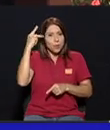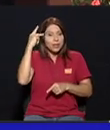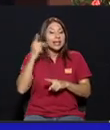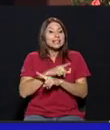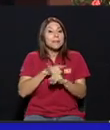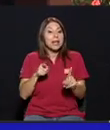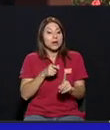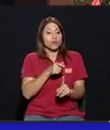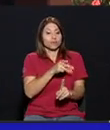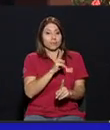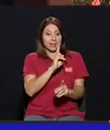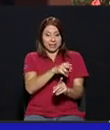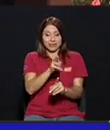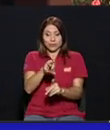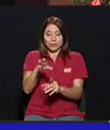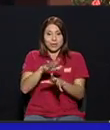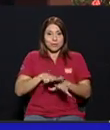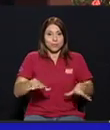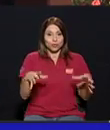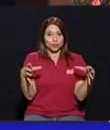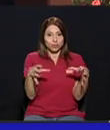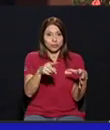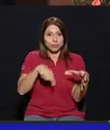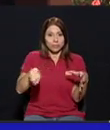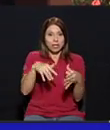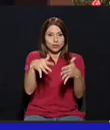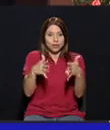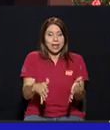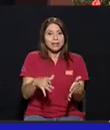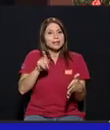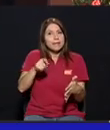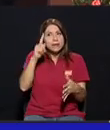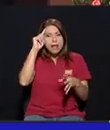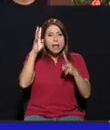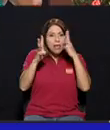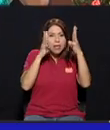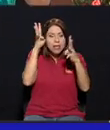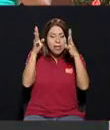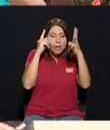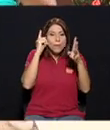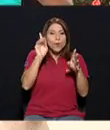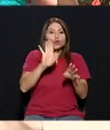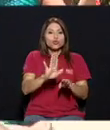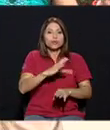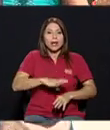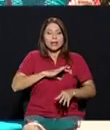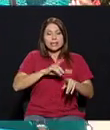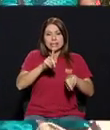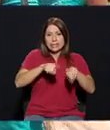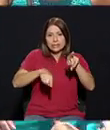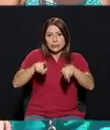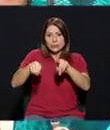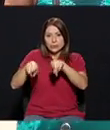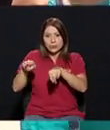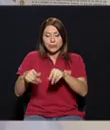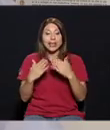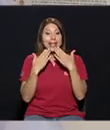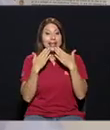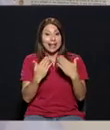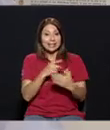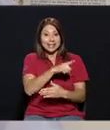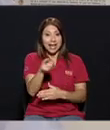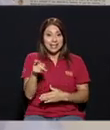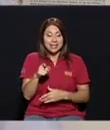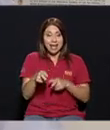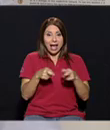lo interno del movimiento estudiantil por las diversas particularidades que tiene y diversidad que tiene el movimiento estudiantil. Entonces, gracias a esta autonomía, a esta